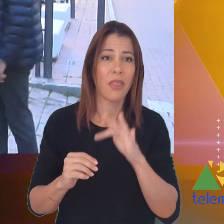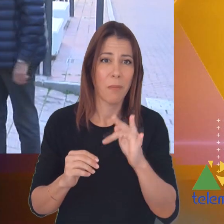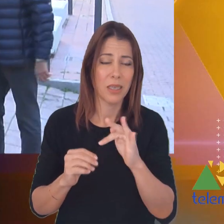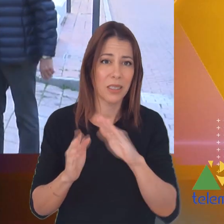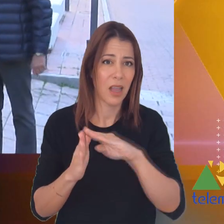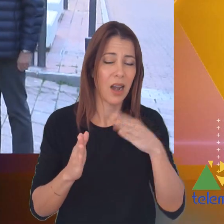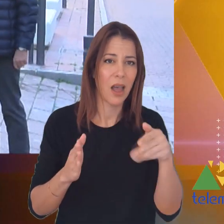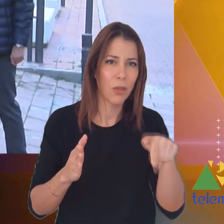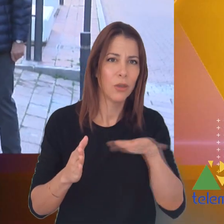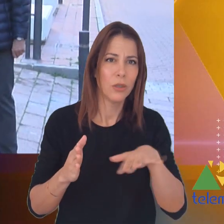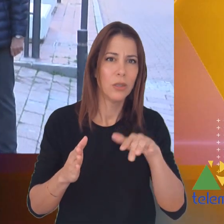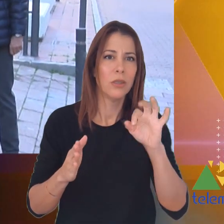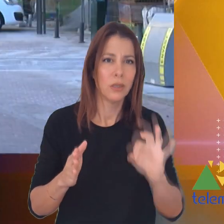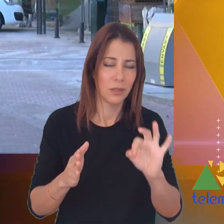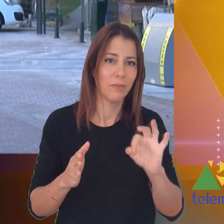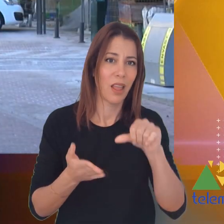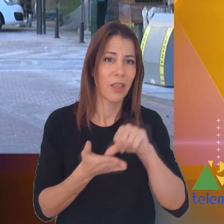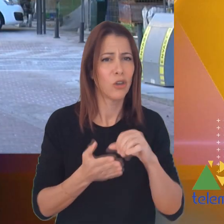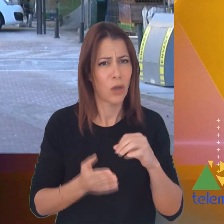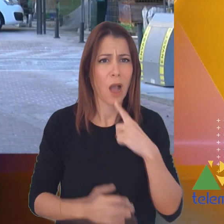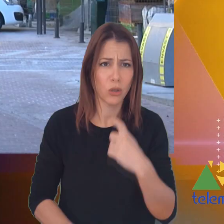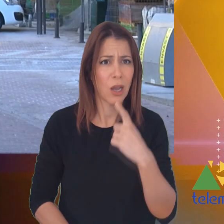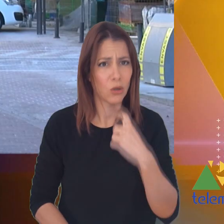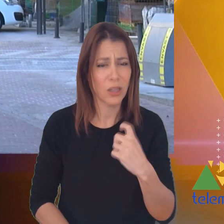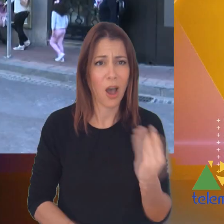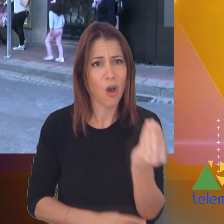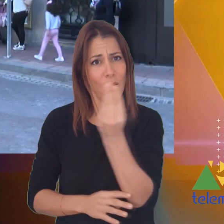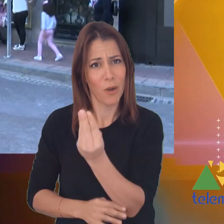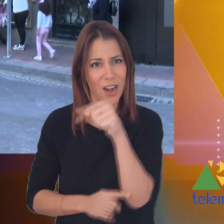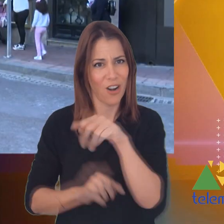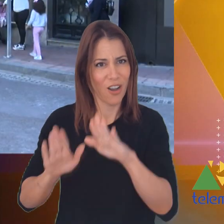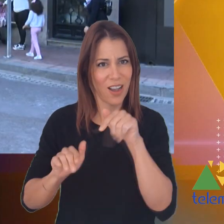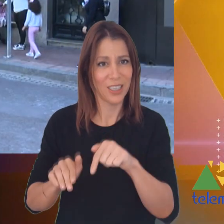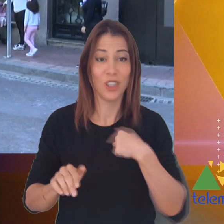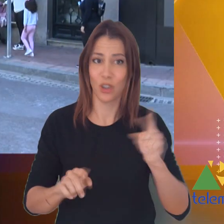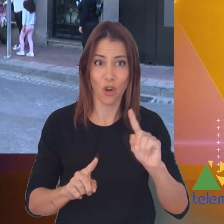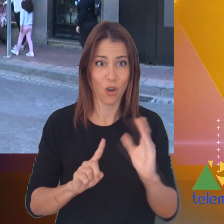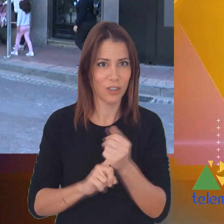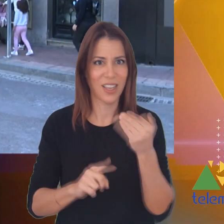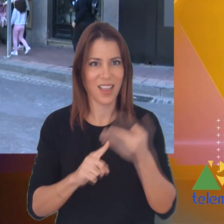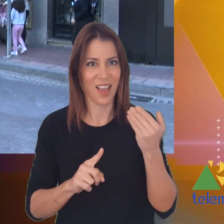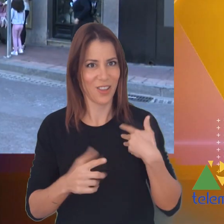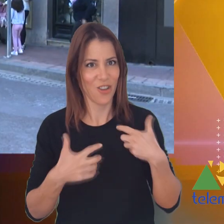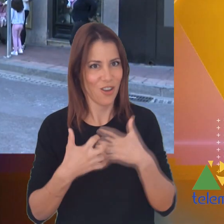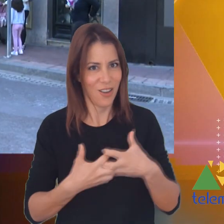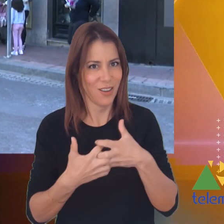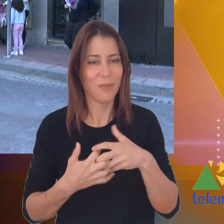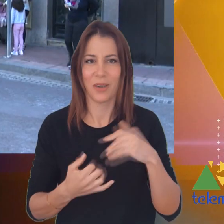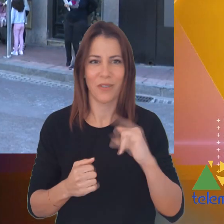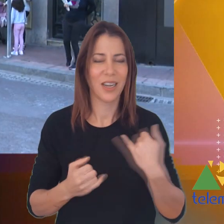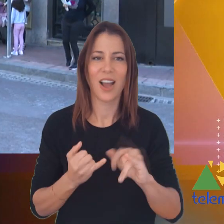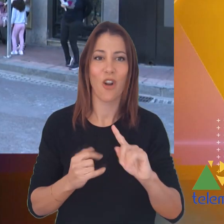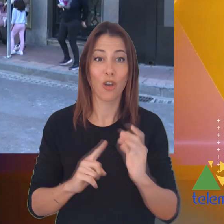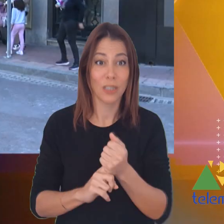Burgos. Se puso al lado del Instituto Javier de Burgos. Nos ha costado, ¿no? Me ha costado ponerla ahí. Yo no lo conseguí. Nos ha costado. Bueno, ya está. Ya